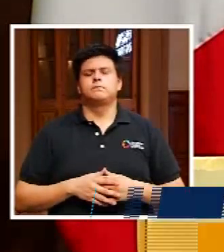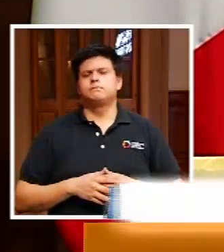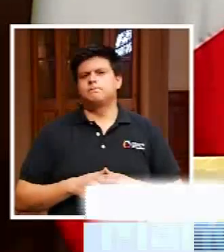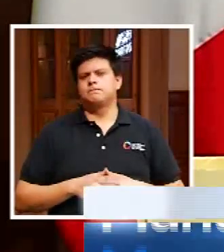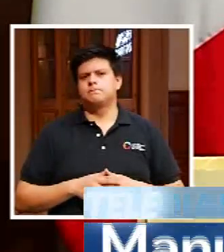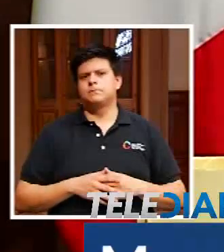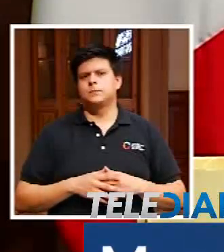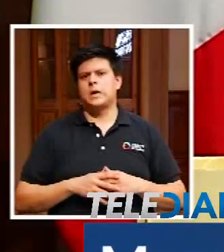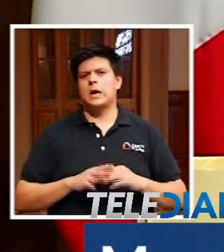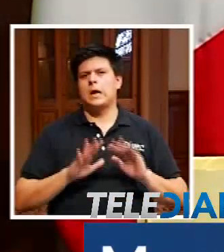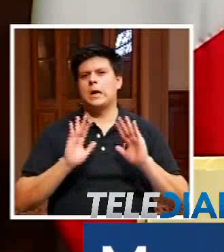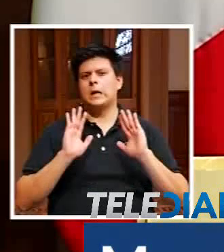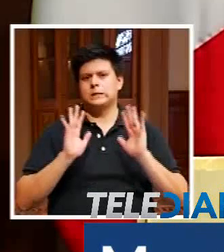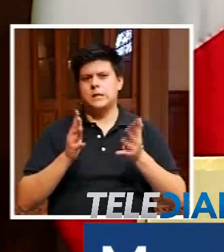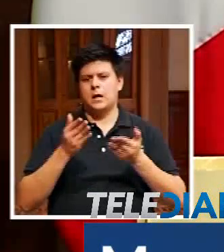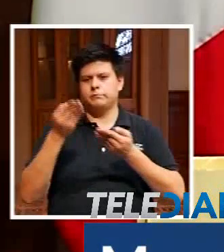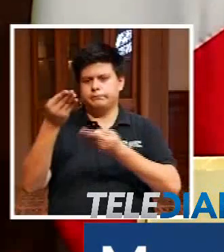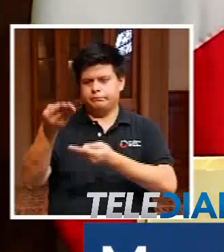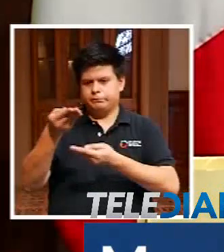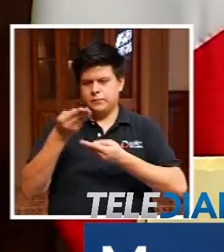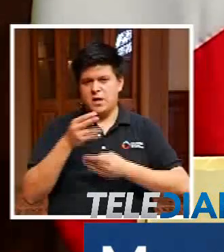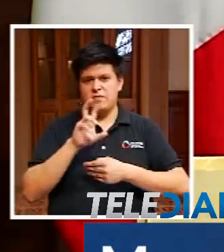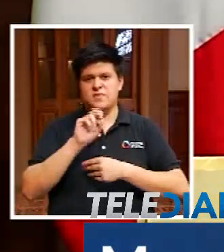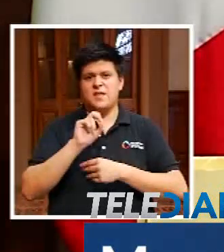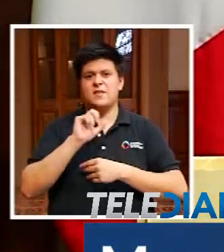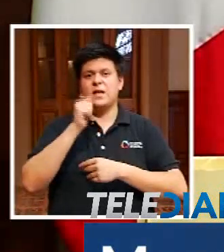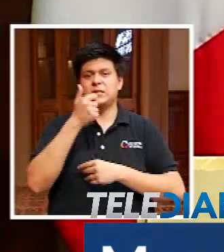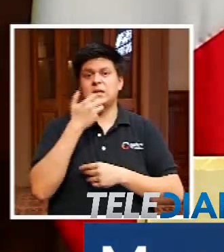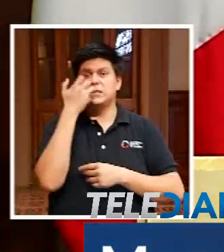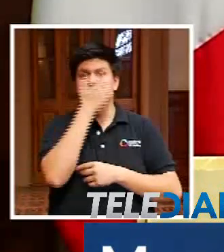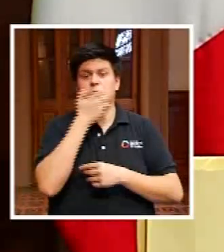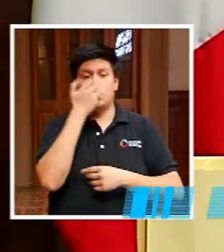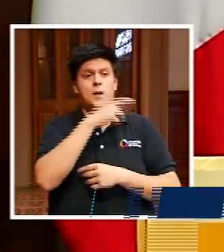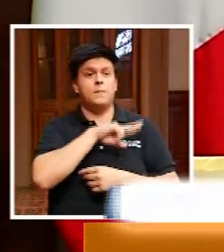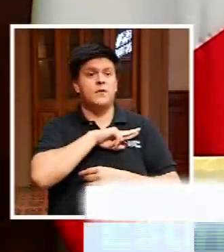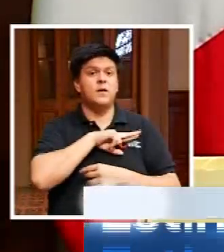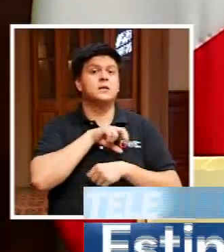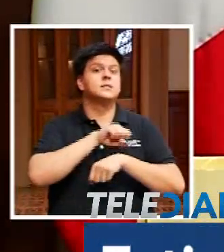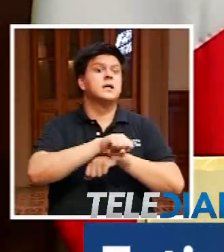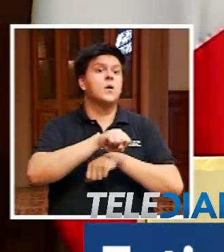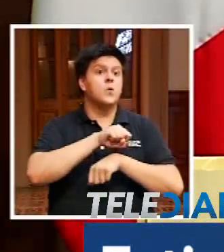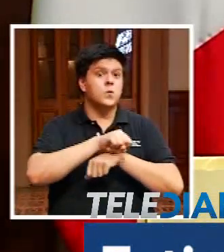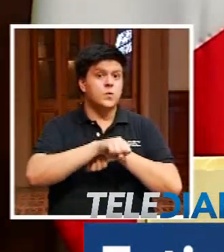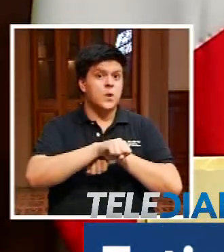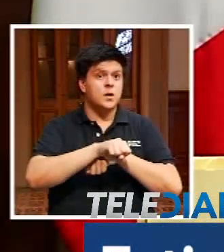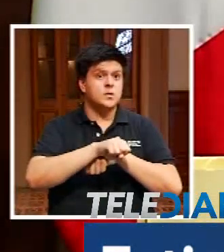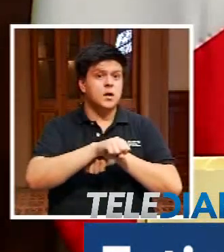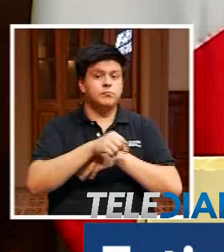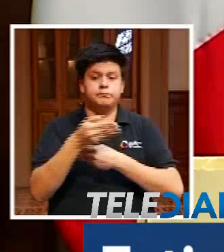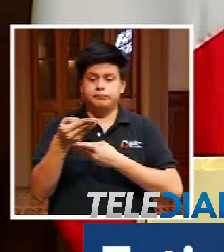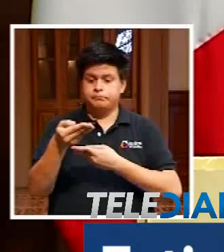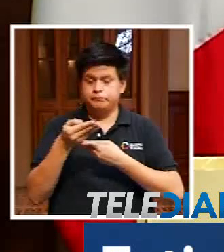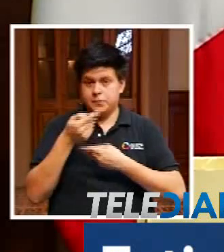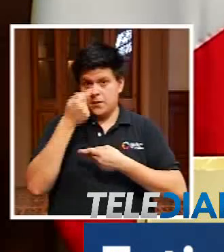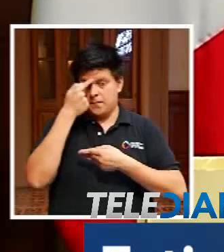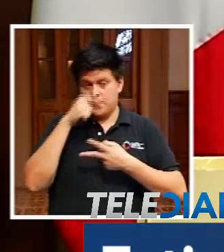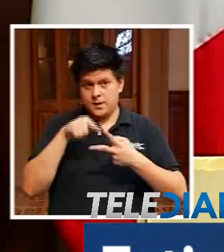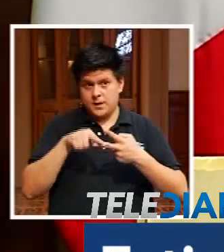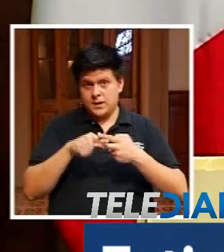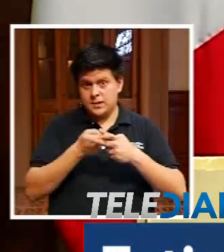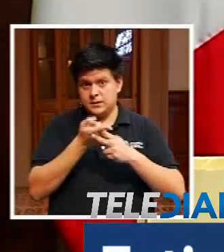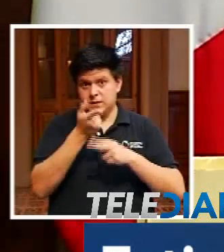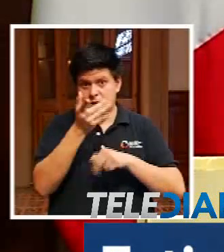recibido 36 solicitudes de colegios privados de secundaria para reiniciar